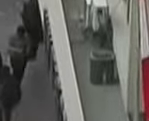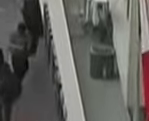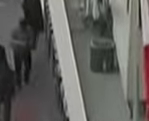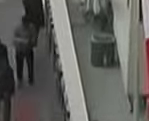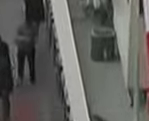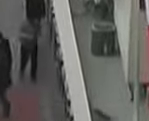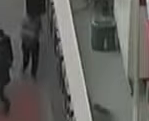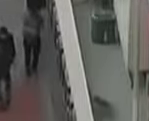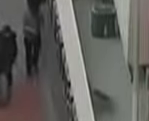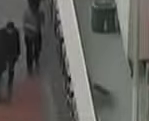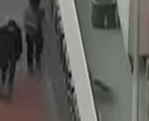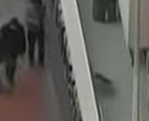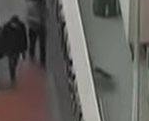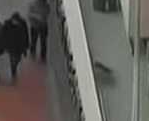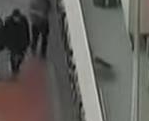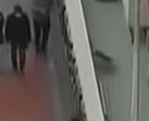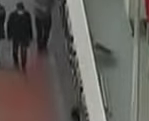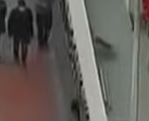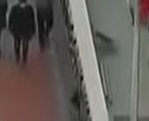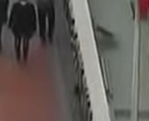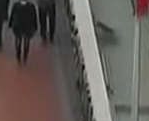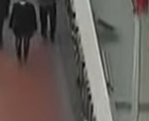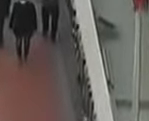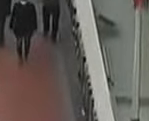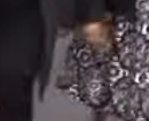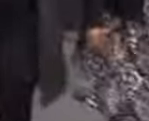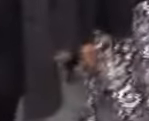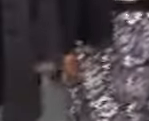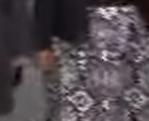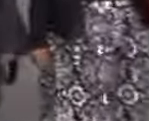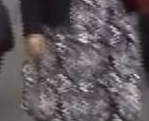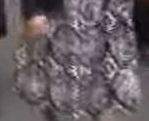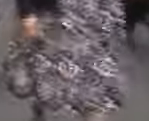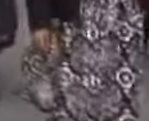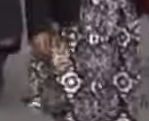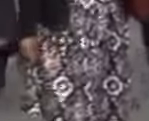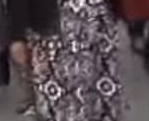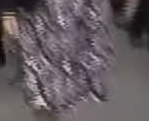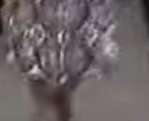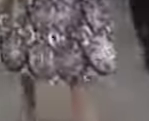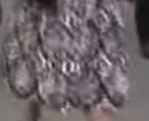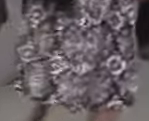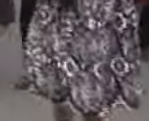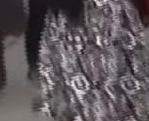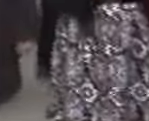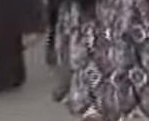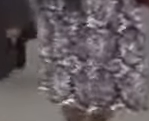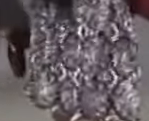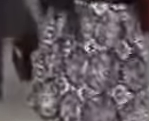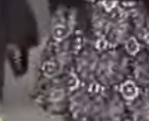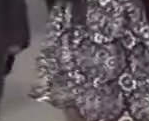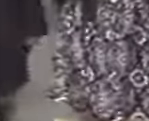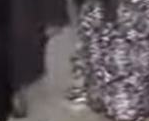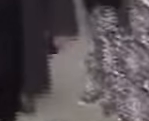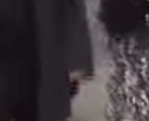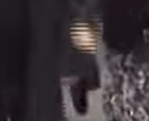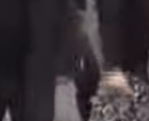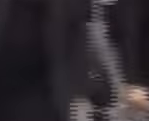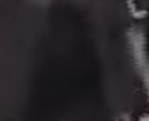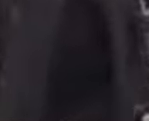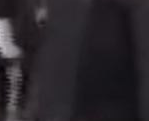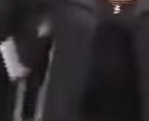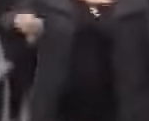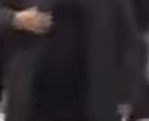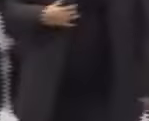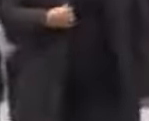pues despidió al gabinete de Mirta Vázquez. Continuamos entonces avanzando por el jirón Junín. Las personas que le